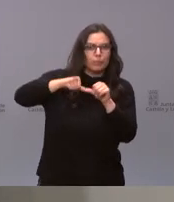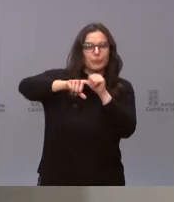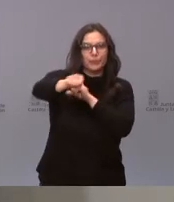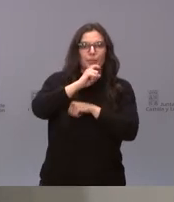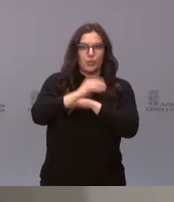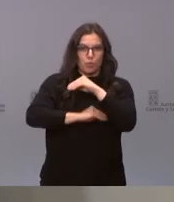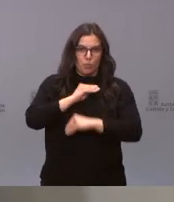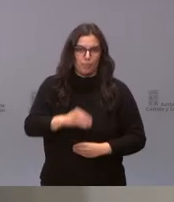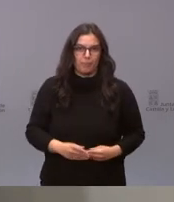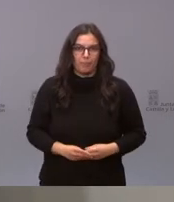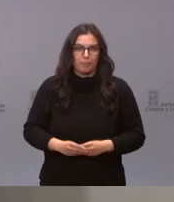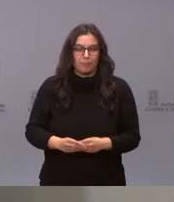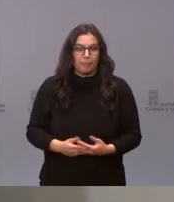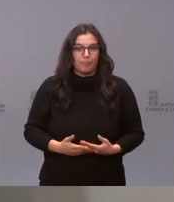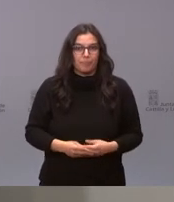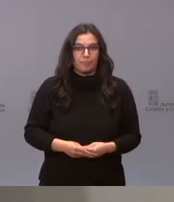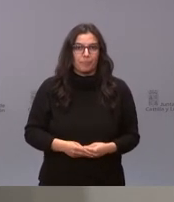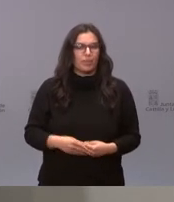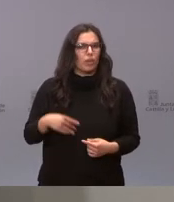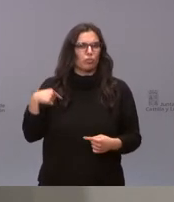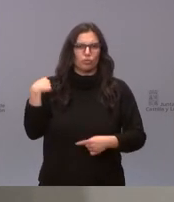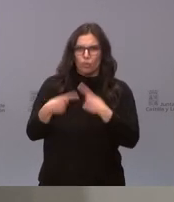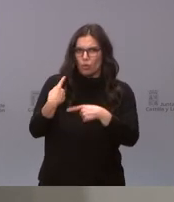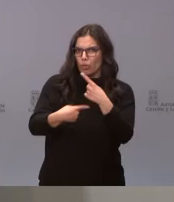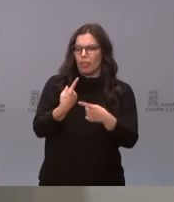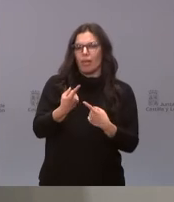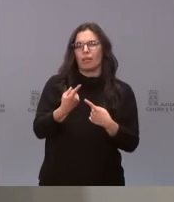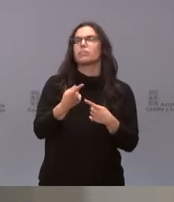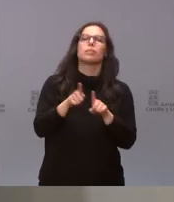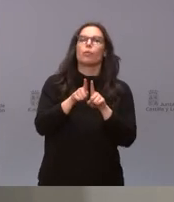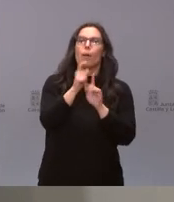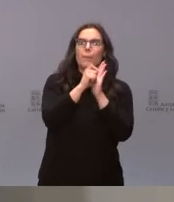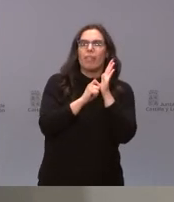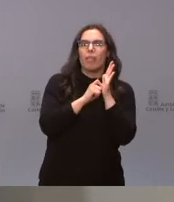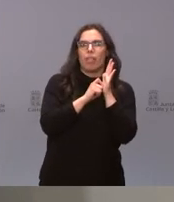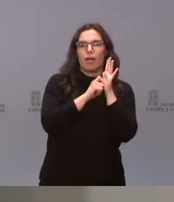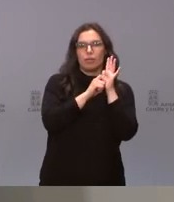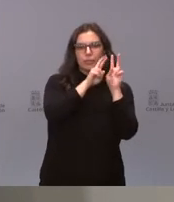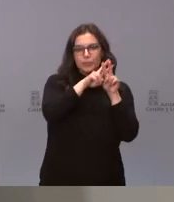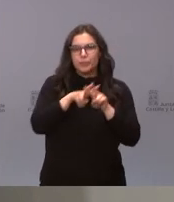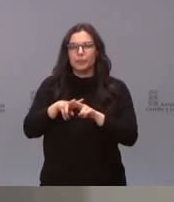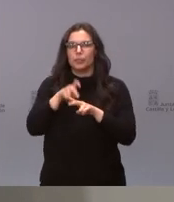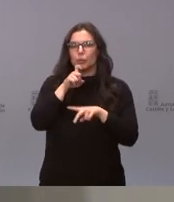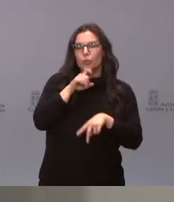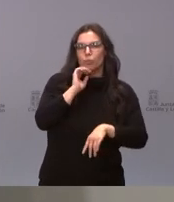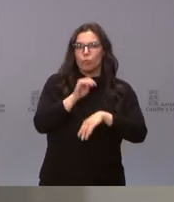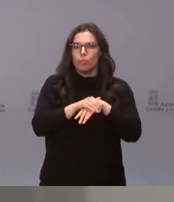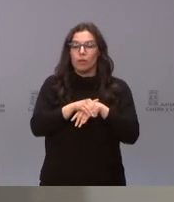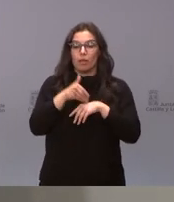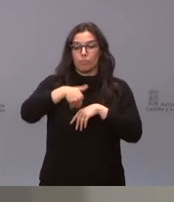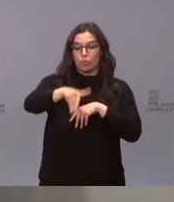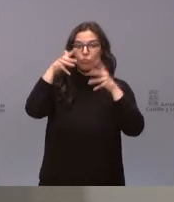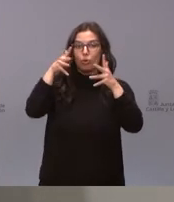suceder hacemos un análisis todos los días de las posibles medidas a cumplir y veremos en el próximo consejo de